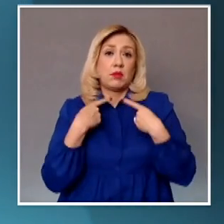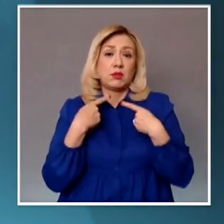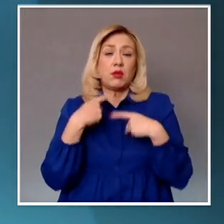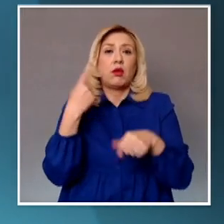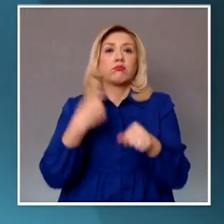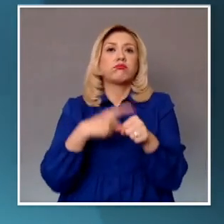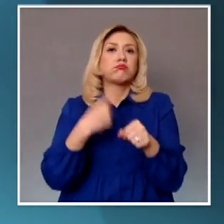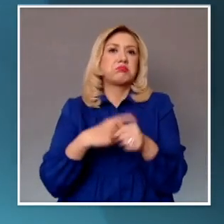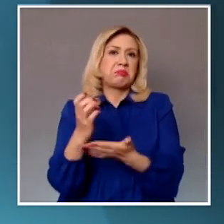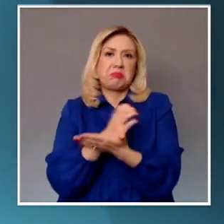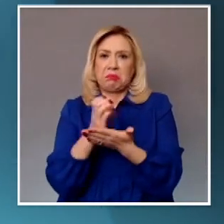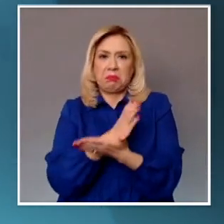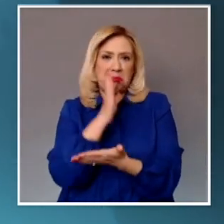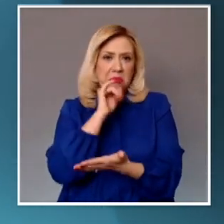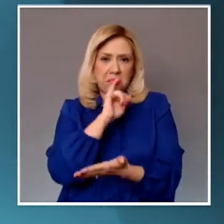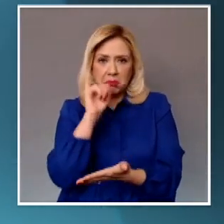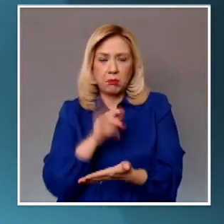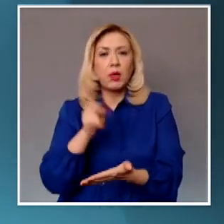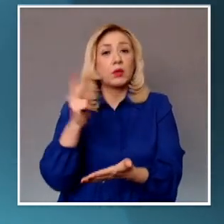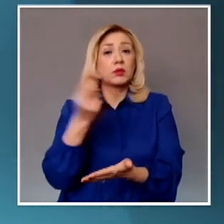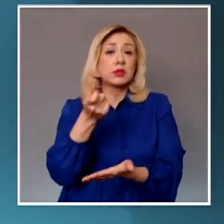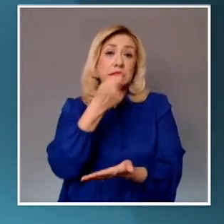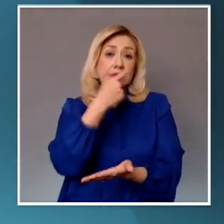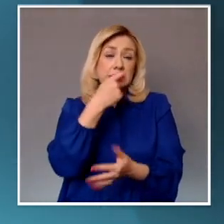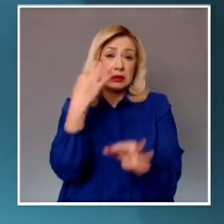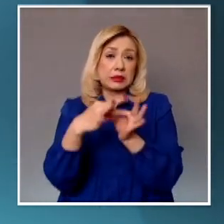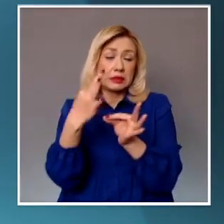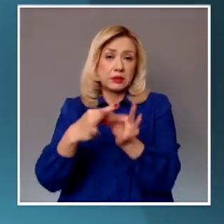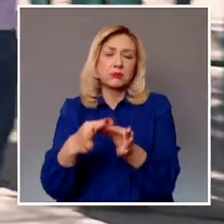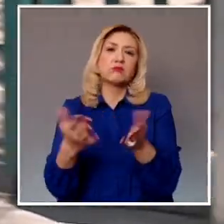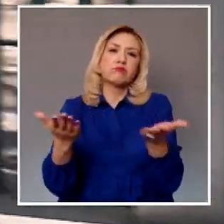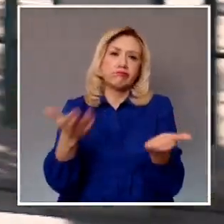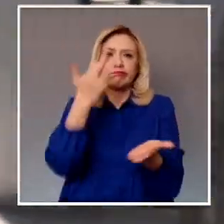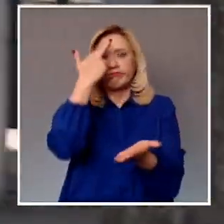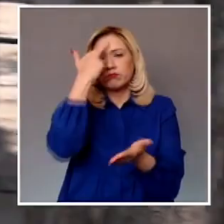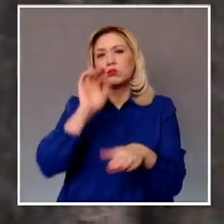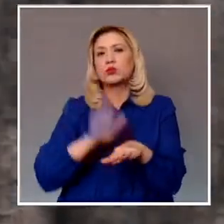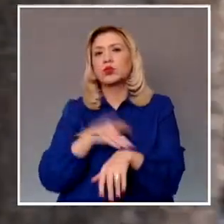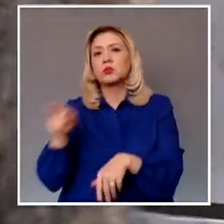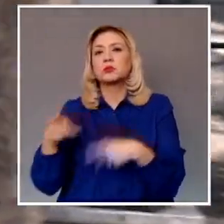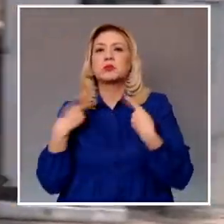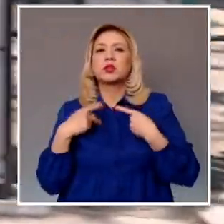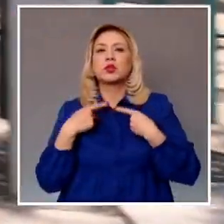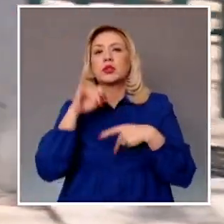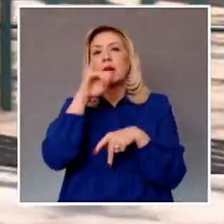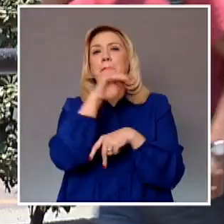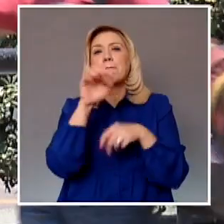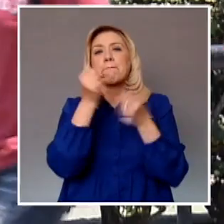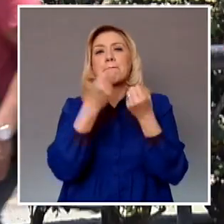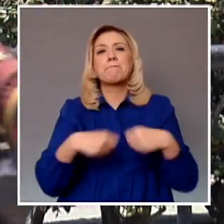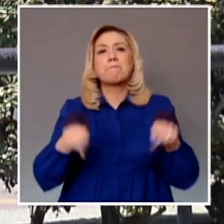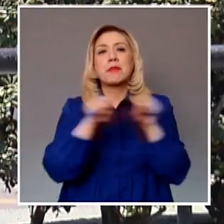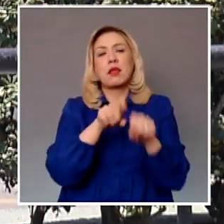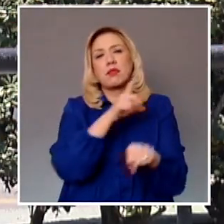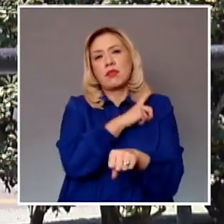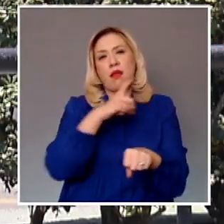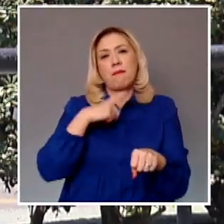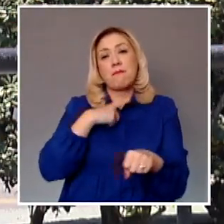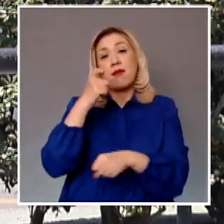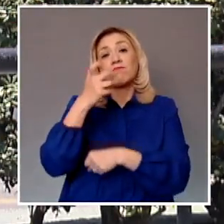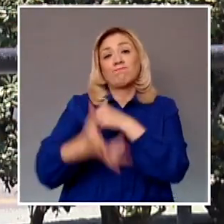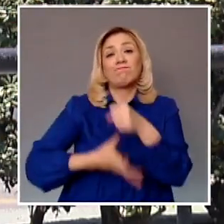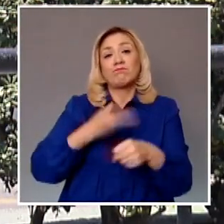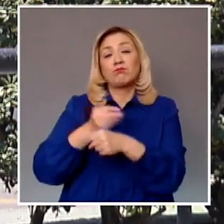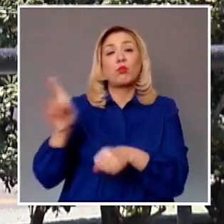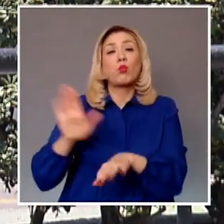la protección de la justicia federal a un paciente del Seguro Social, institución que deberá reembolsar el pago de medicamentos